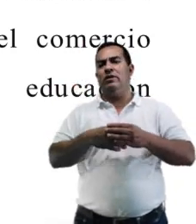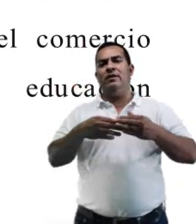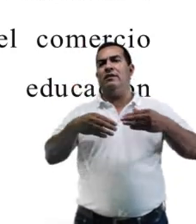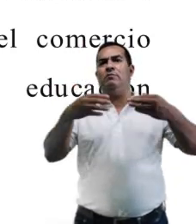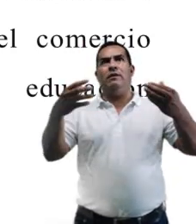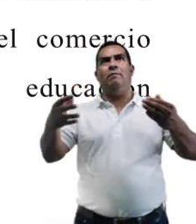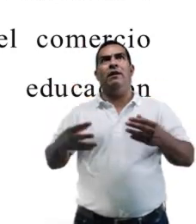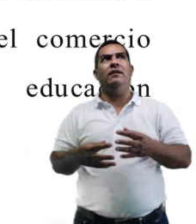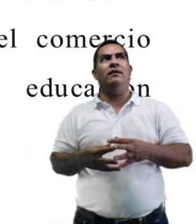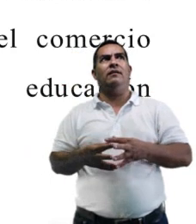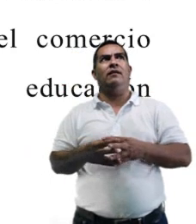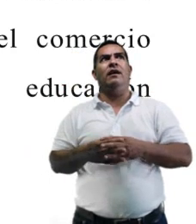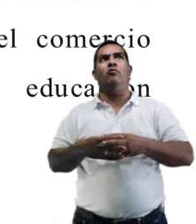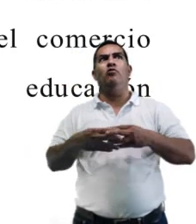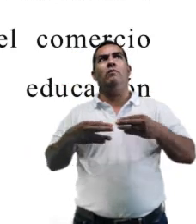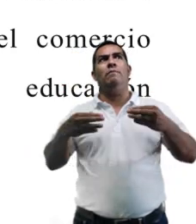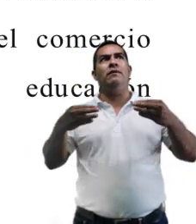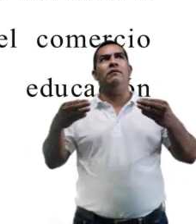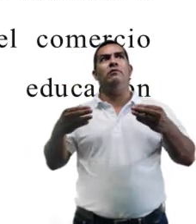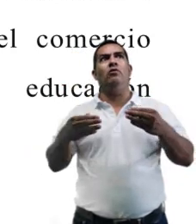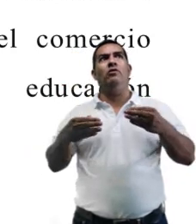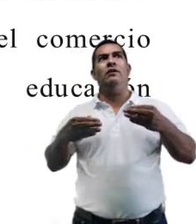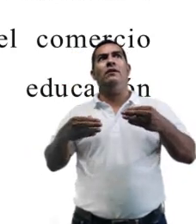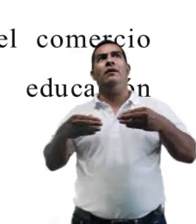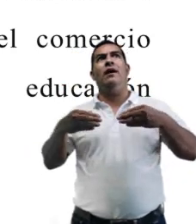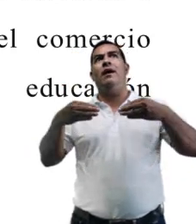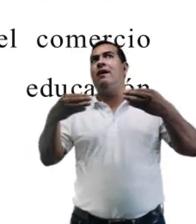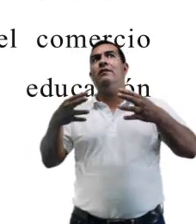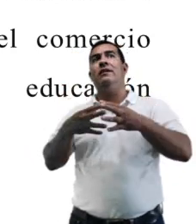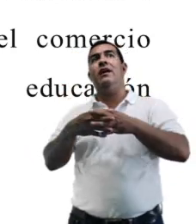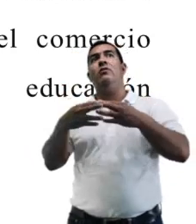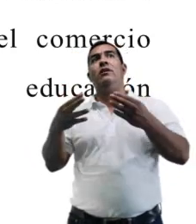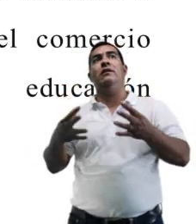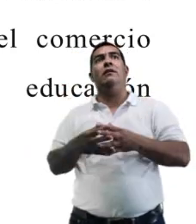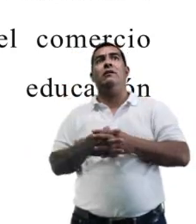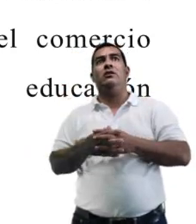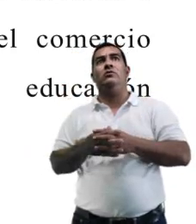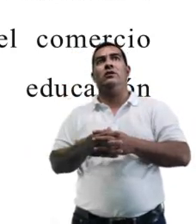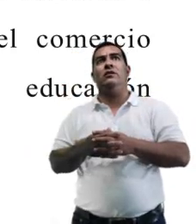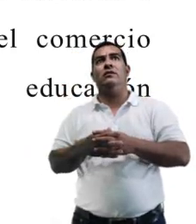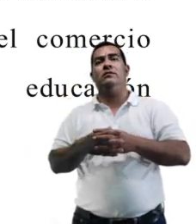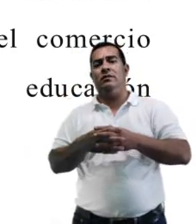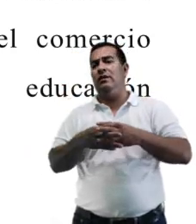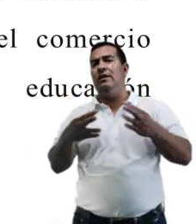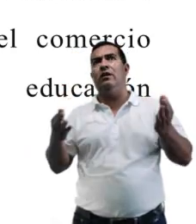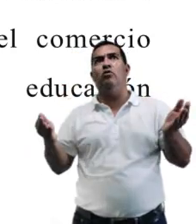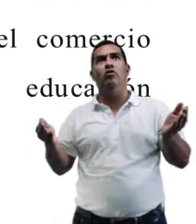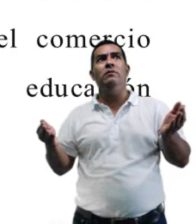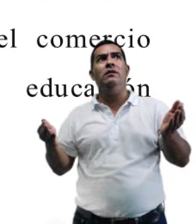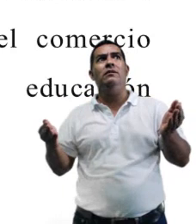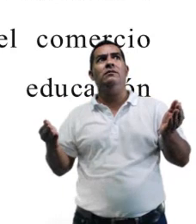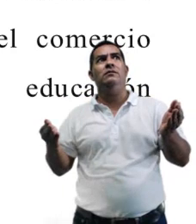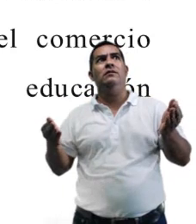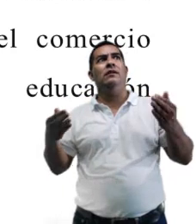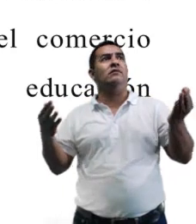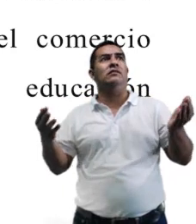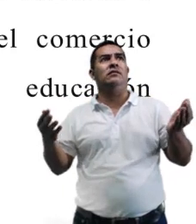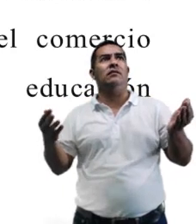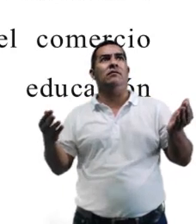confinamiento adoptadas para aplanar la curva epidemiológica han alterado las dinámicas sociales y